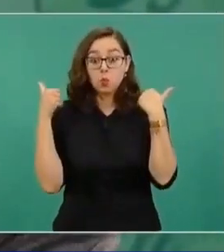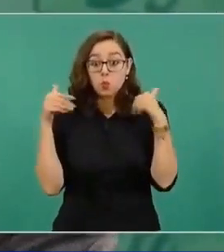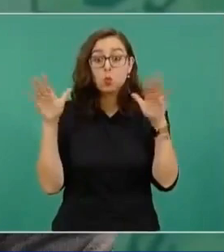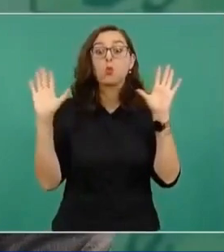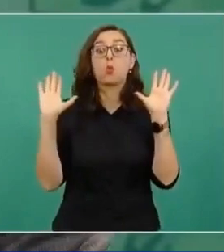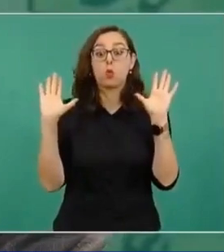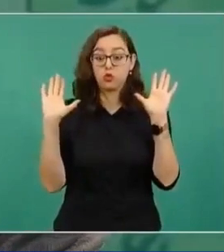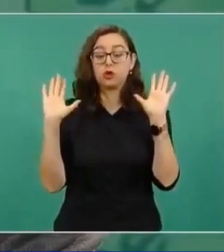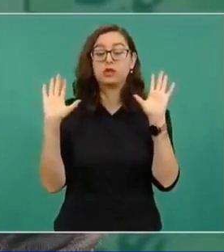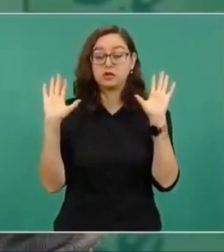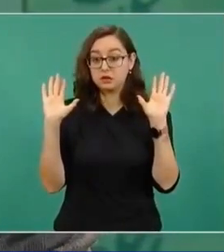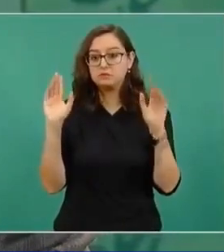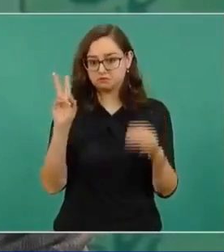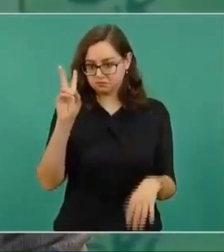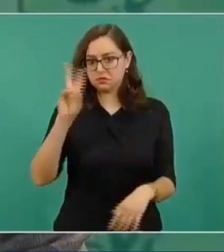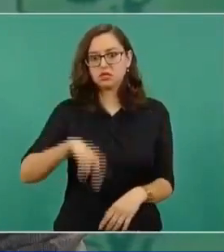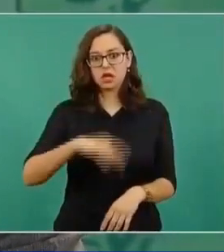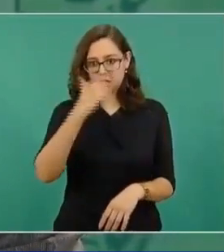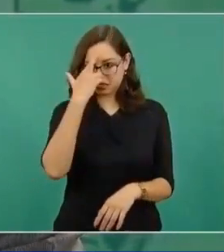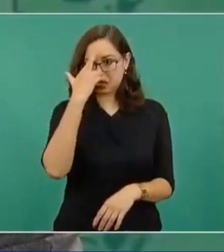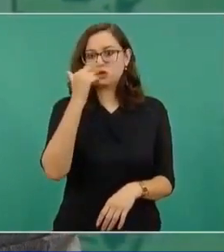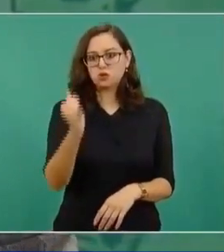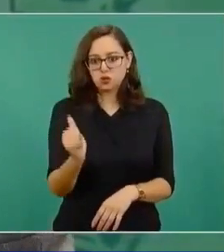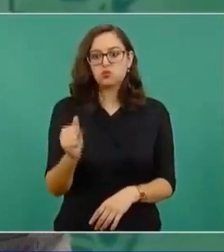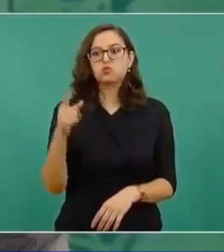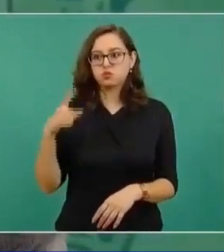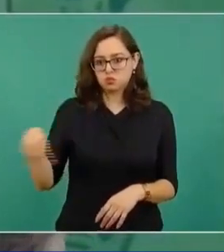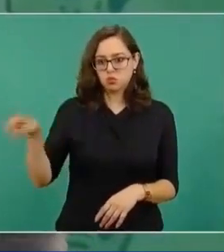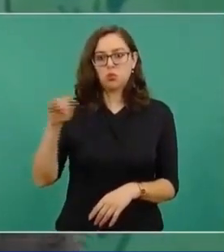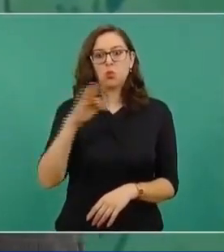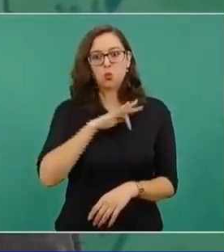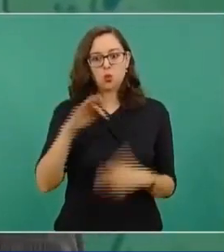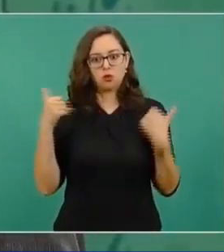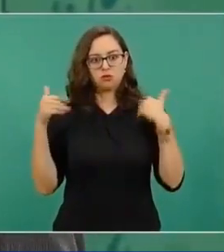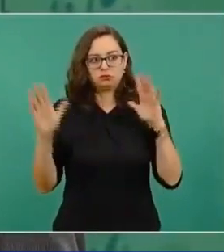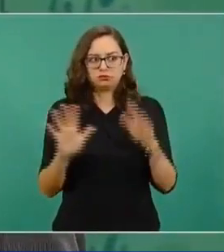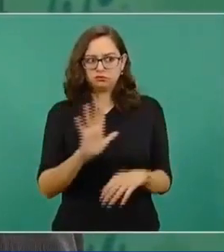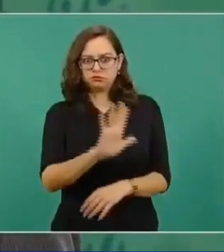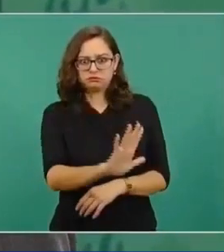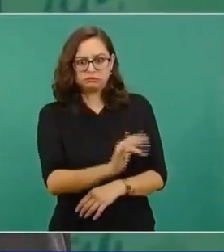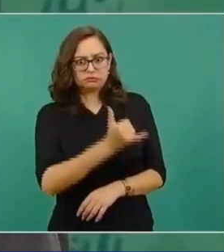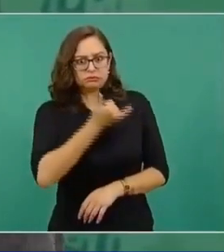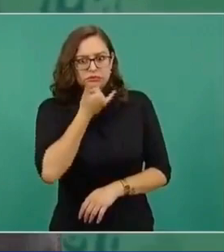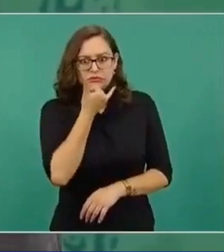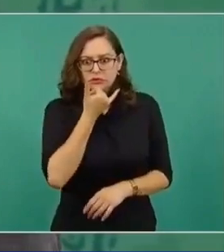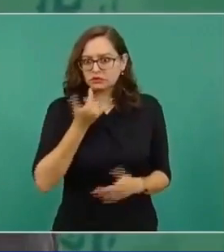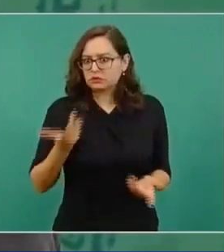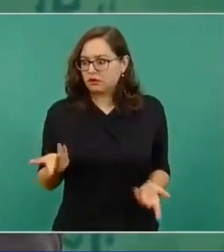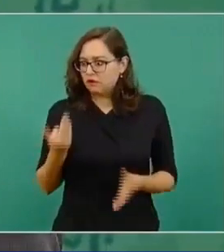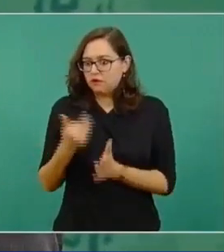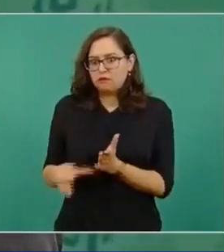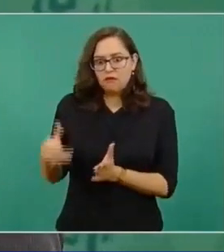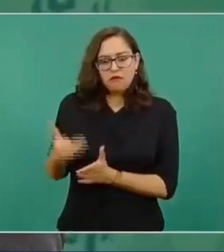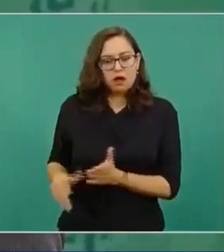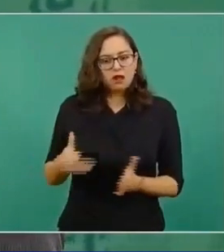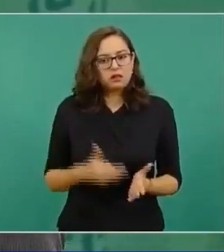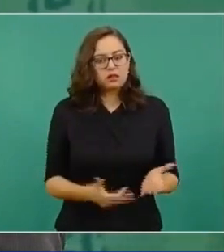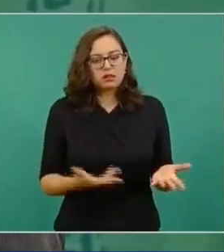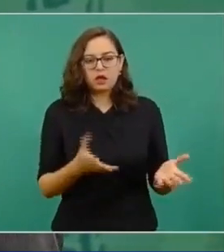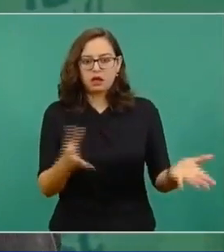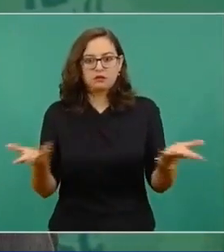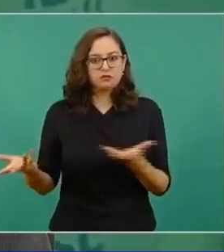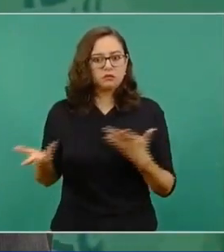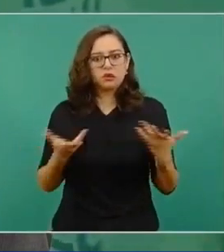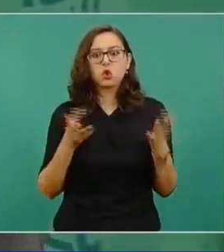con razón al principio de que no tenían equipos para